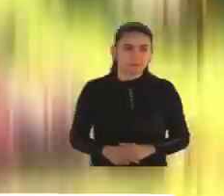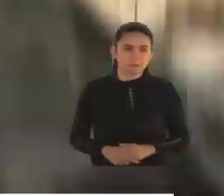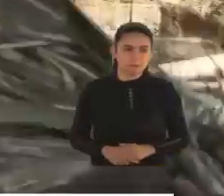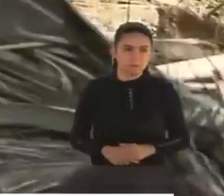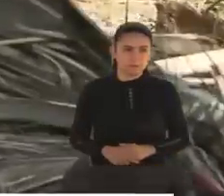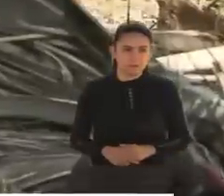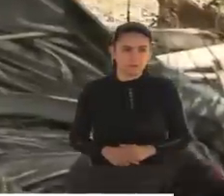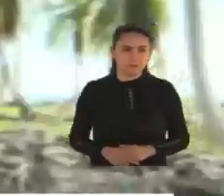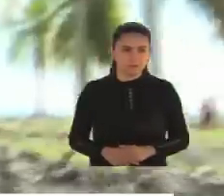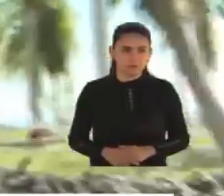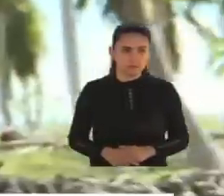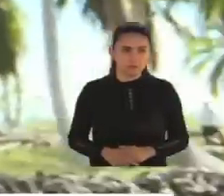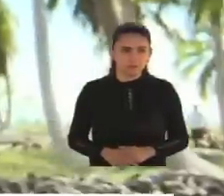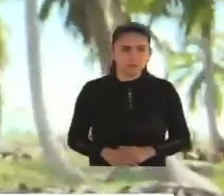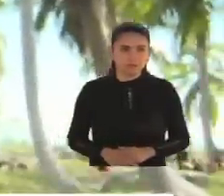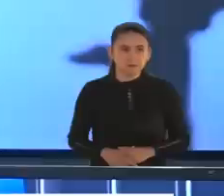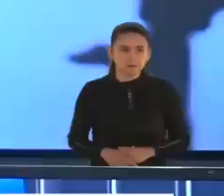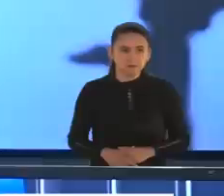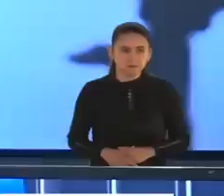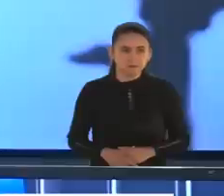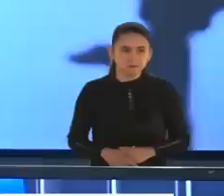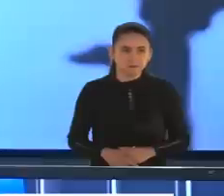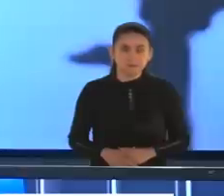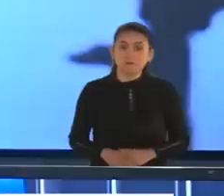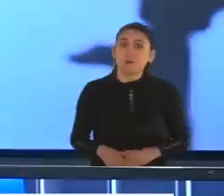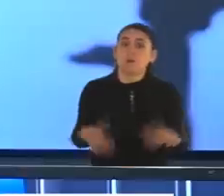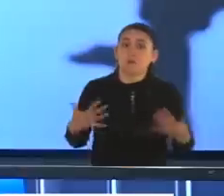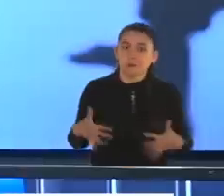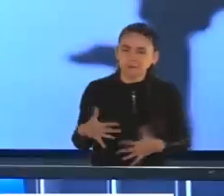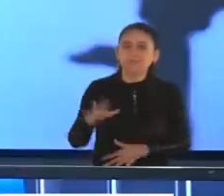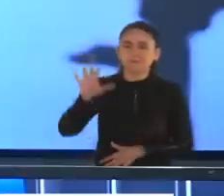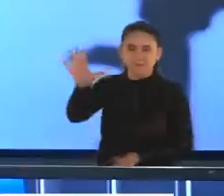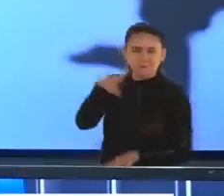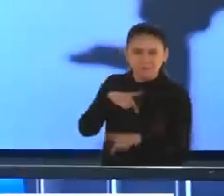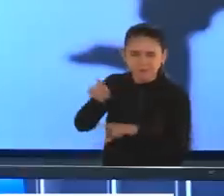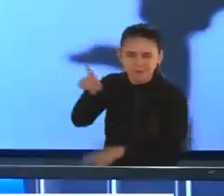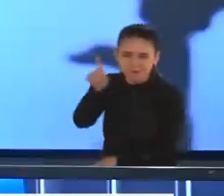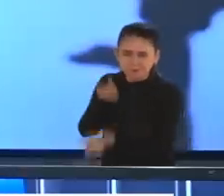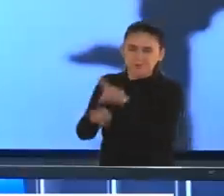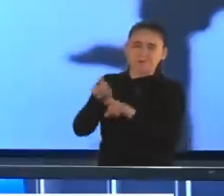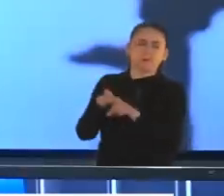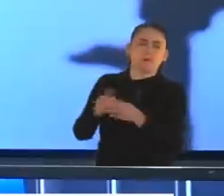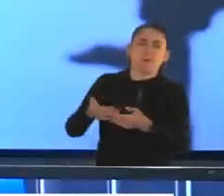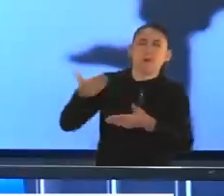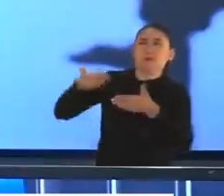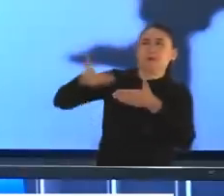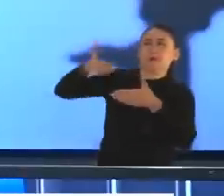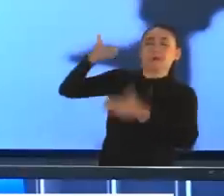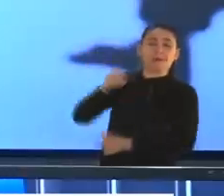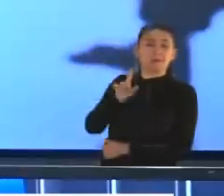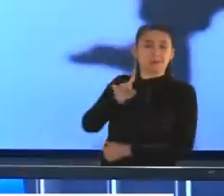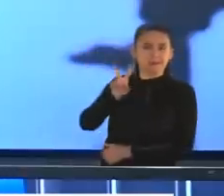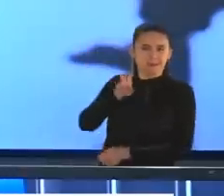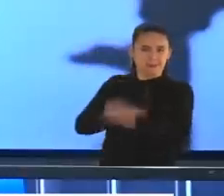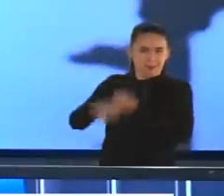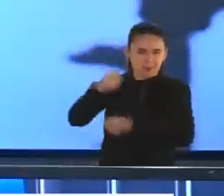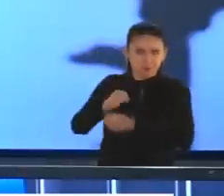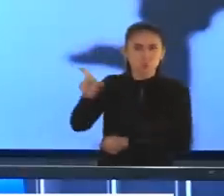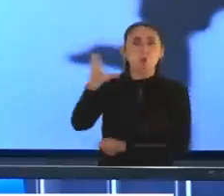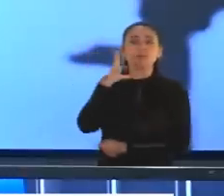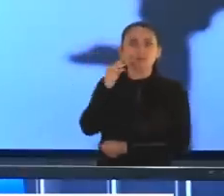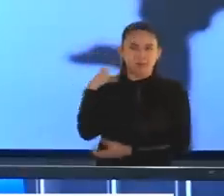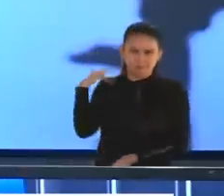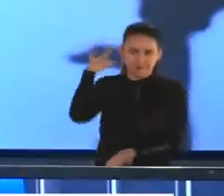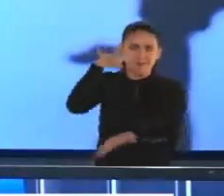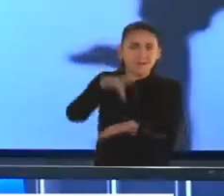terco, parce. No te estoy callando, digo, ya está. Tatán, devolvámonos a hace 17 años cuando fuiste concursante y bueno, tu sueño